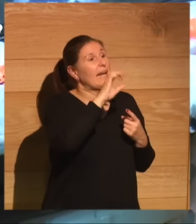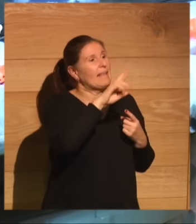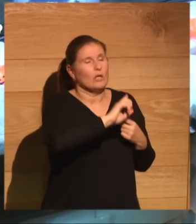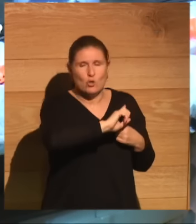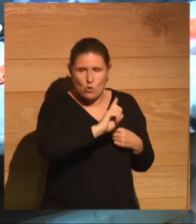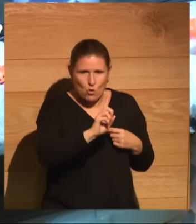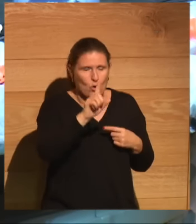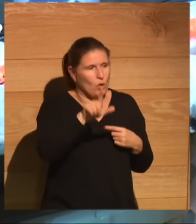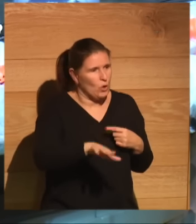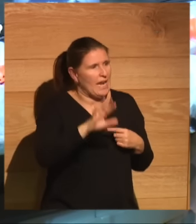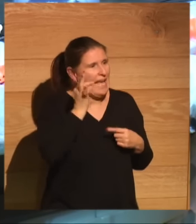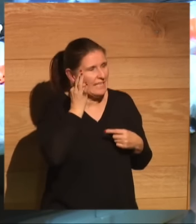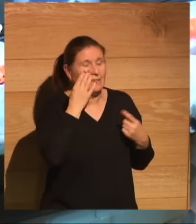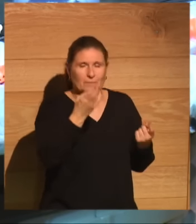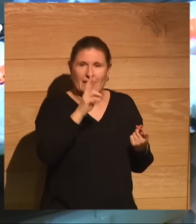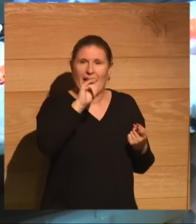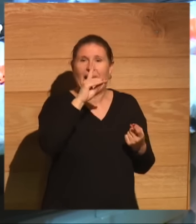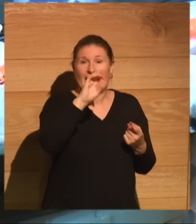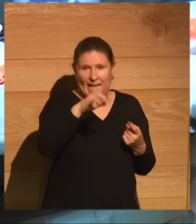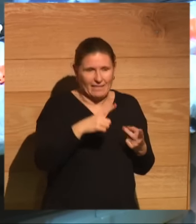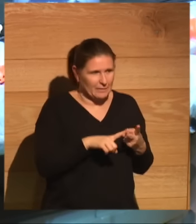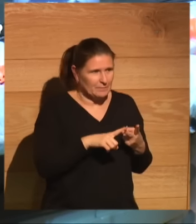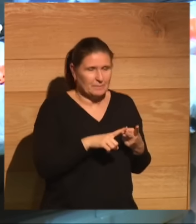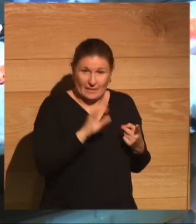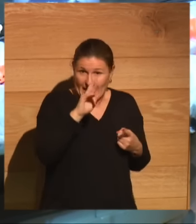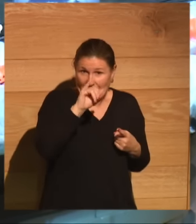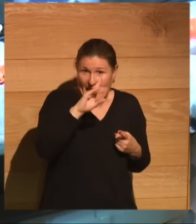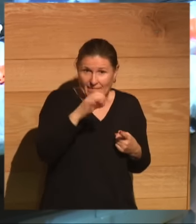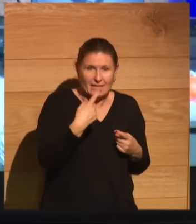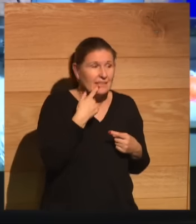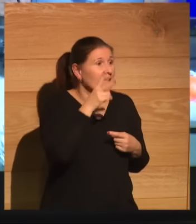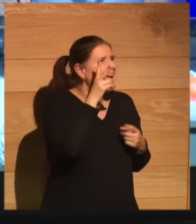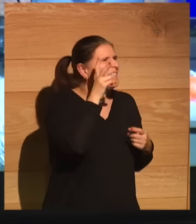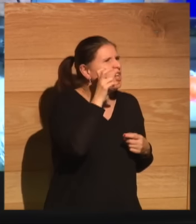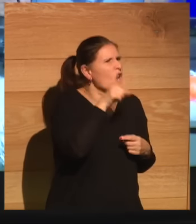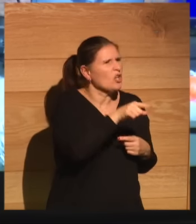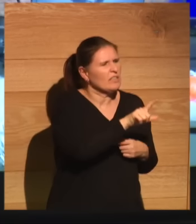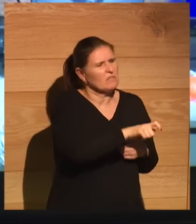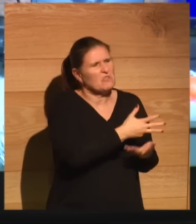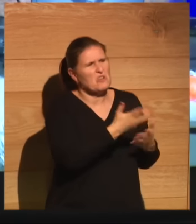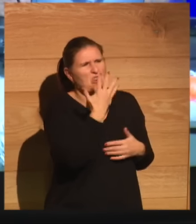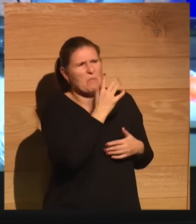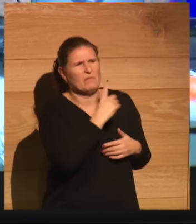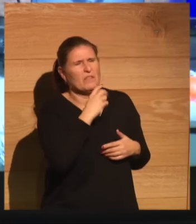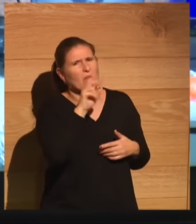la niña Winona. Winona, sí. Eso es. Es que yo hasta que no lo oigo de una fuente fiable.